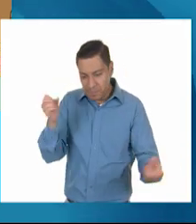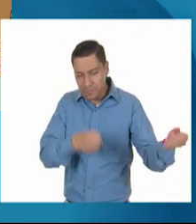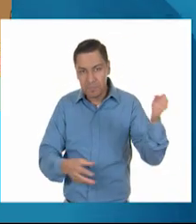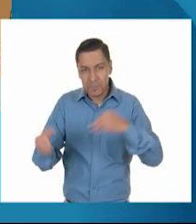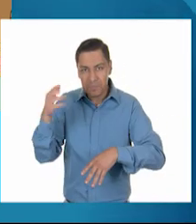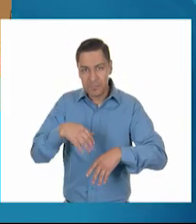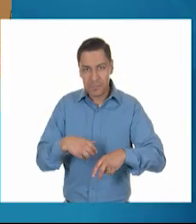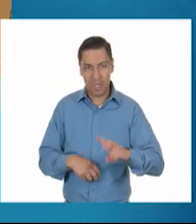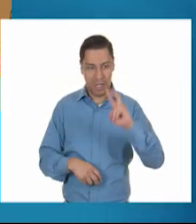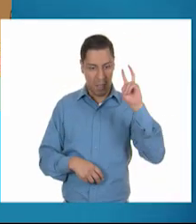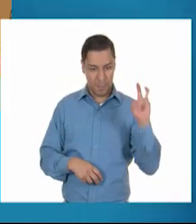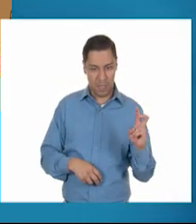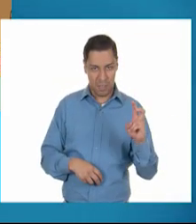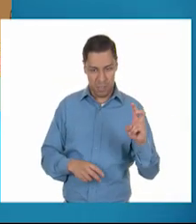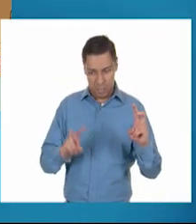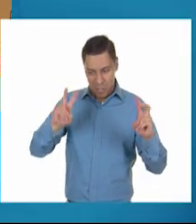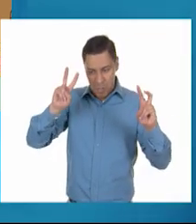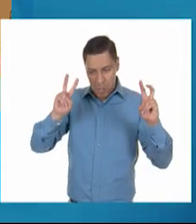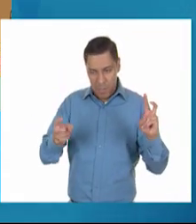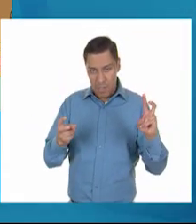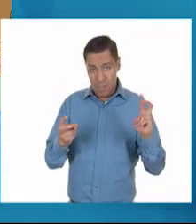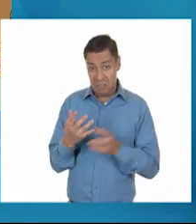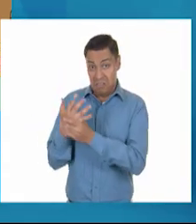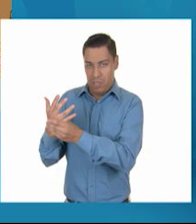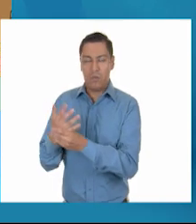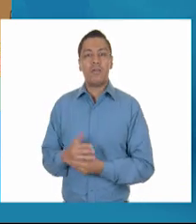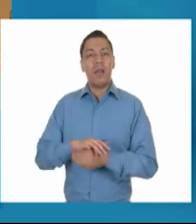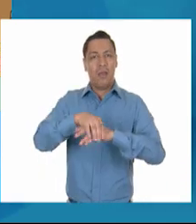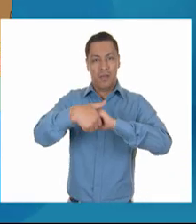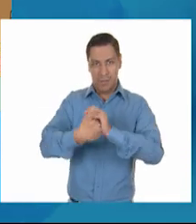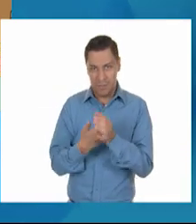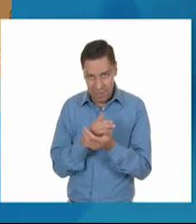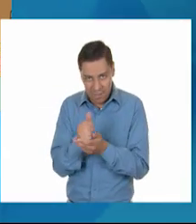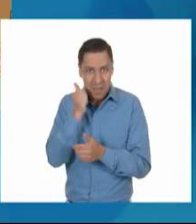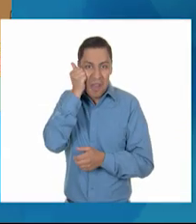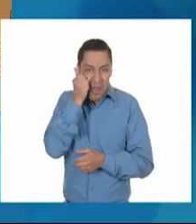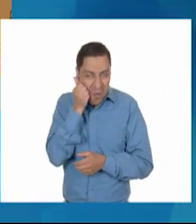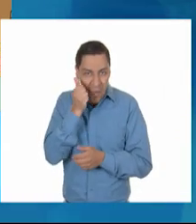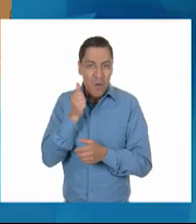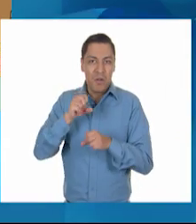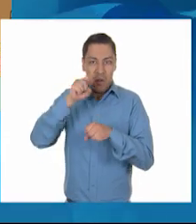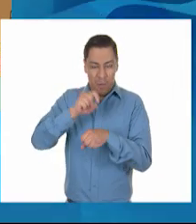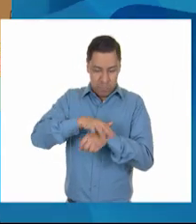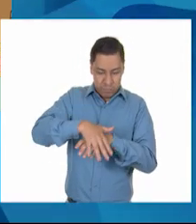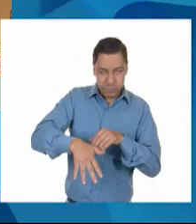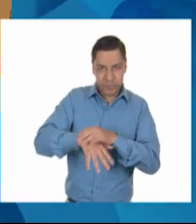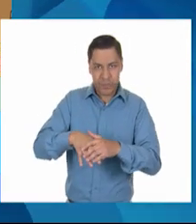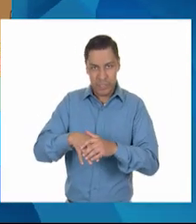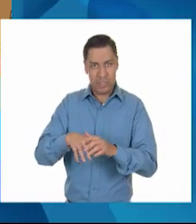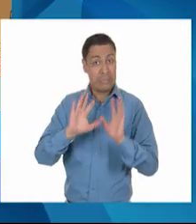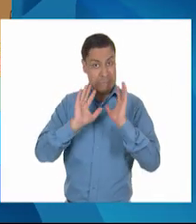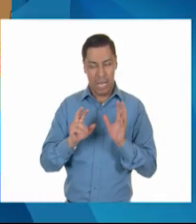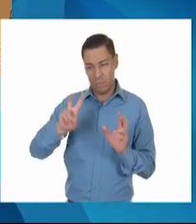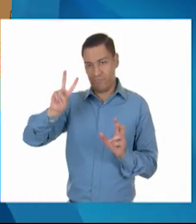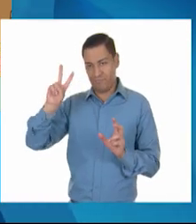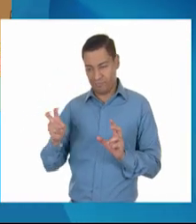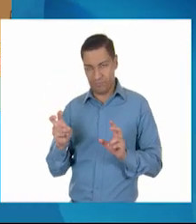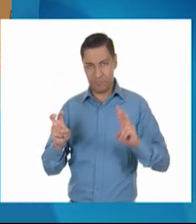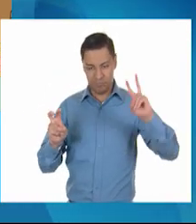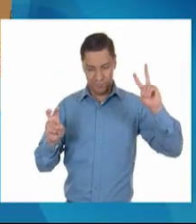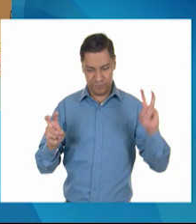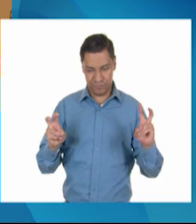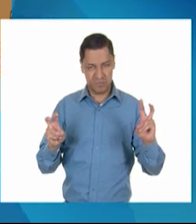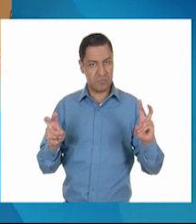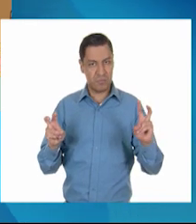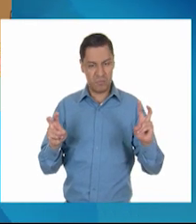comillas, debe voy de lavarnos las manos con agua y jabón, cierro comillas, así. Ándale, muy bien,